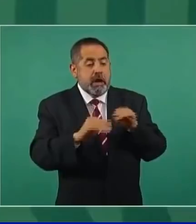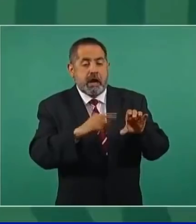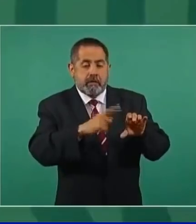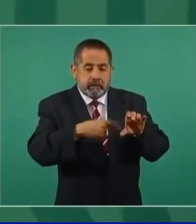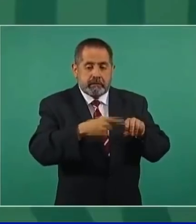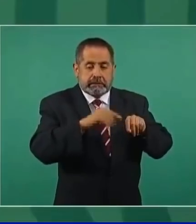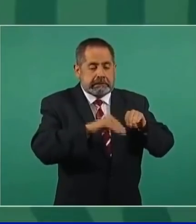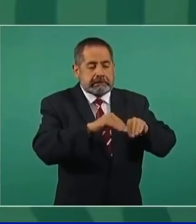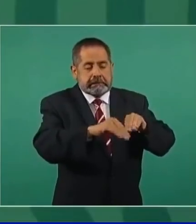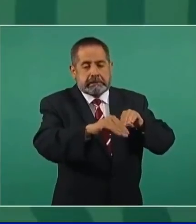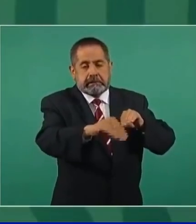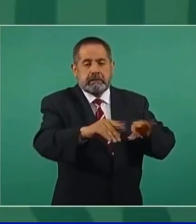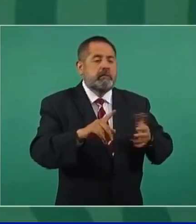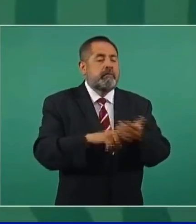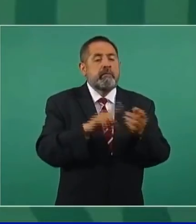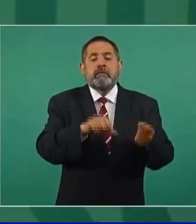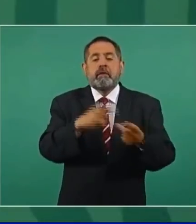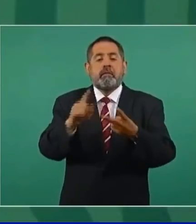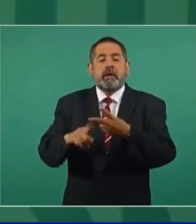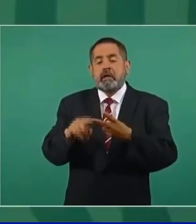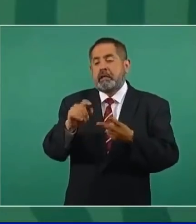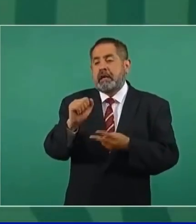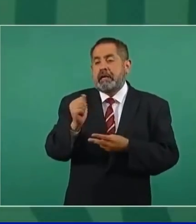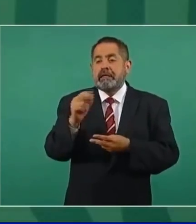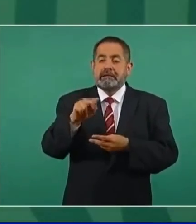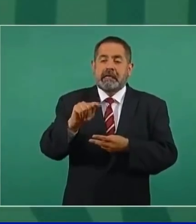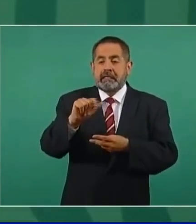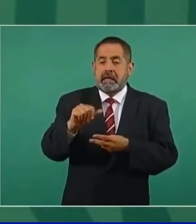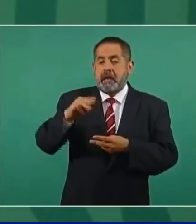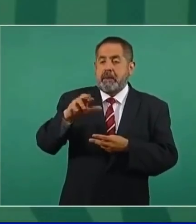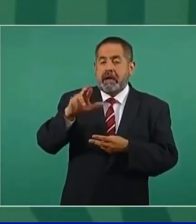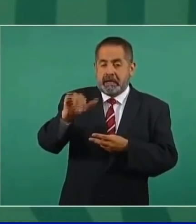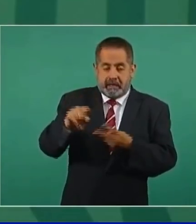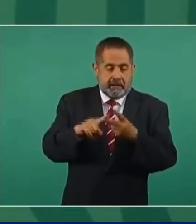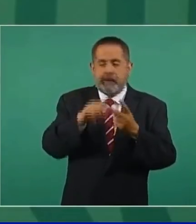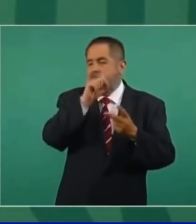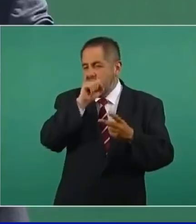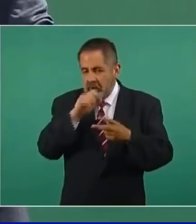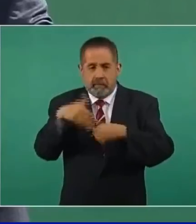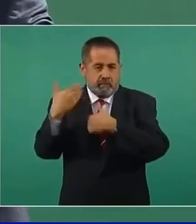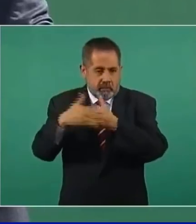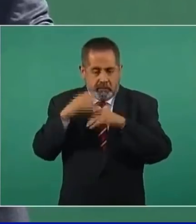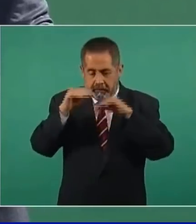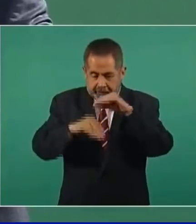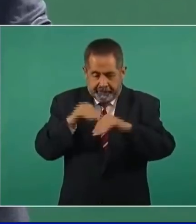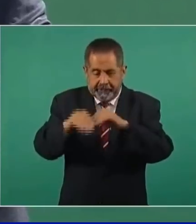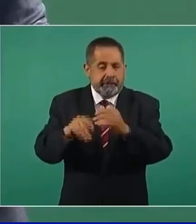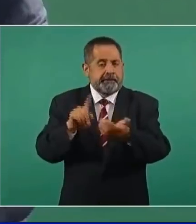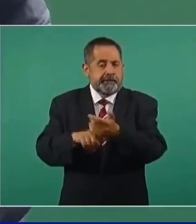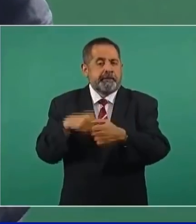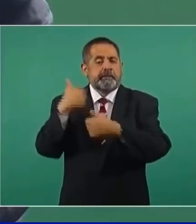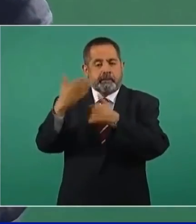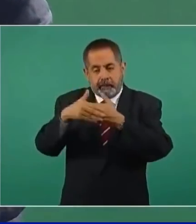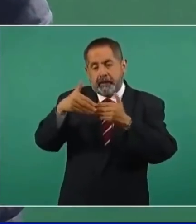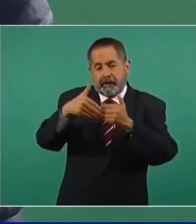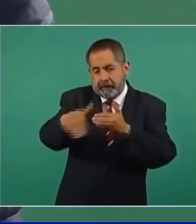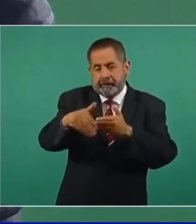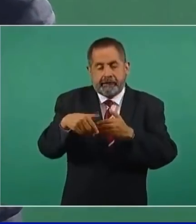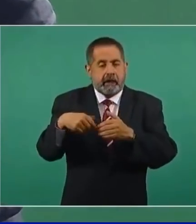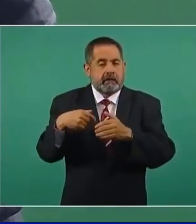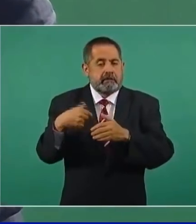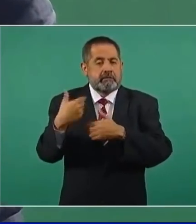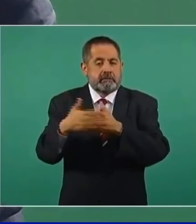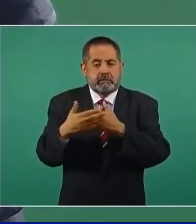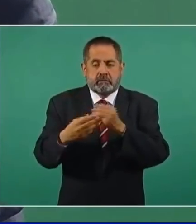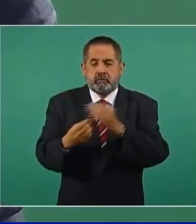construyendo la nueva presa de Santa María, también en Sinaloa, y sí incluye también el que se instale